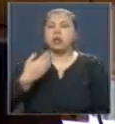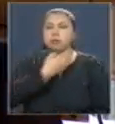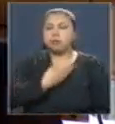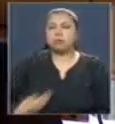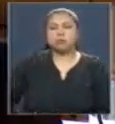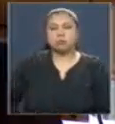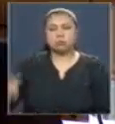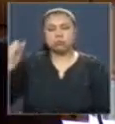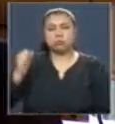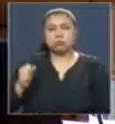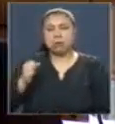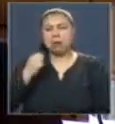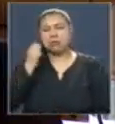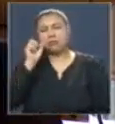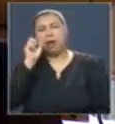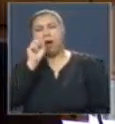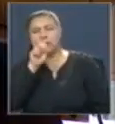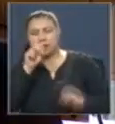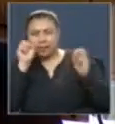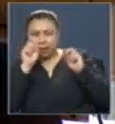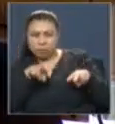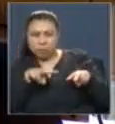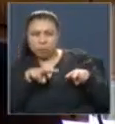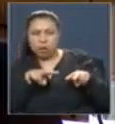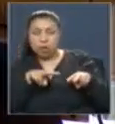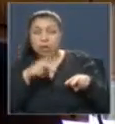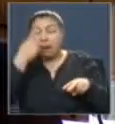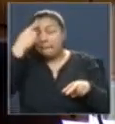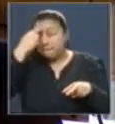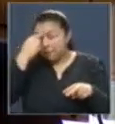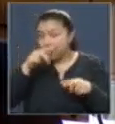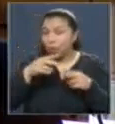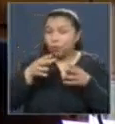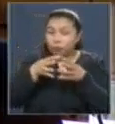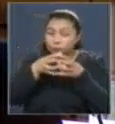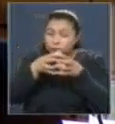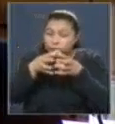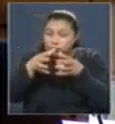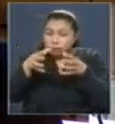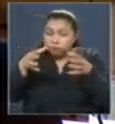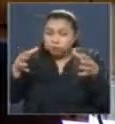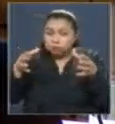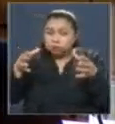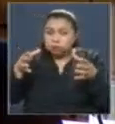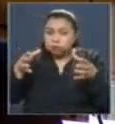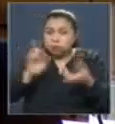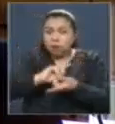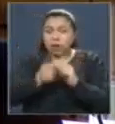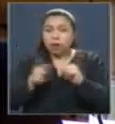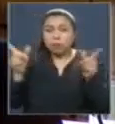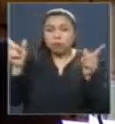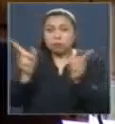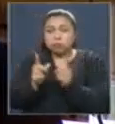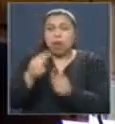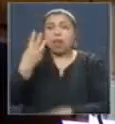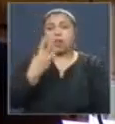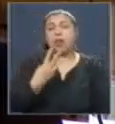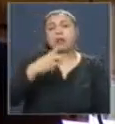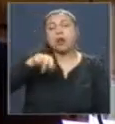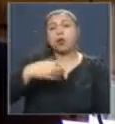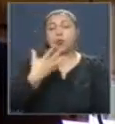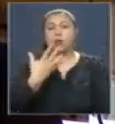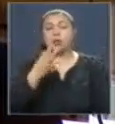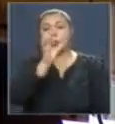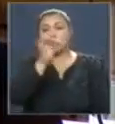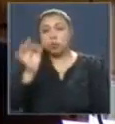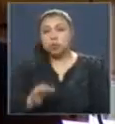pero las expectativas de crecimiento del producto se redujeron drásticamente, del famoso 3,5 que está